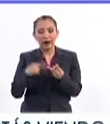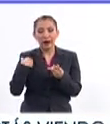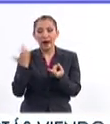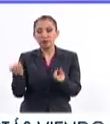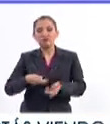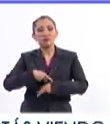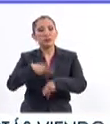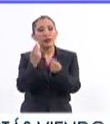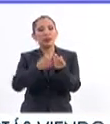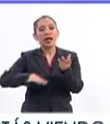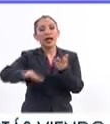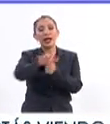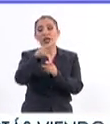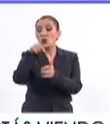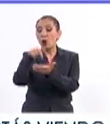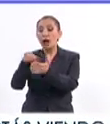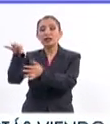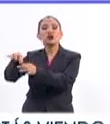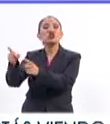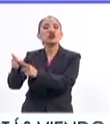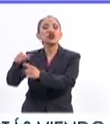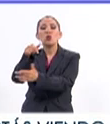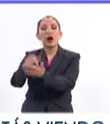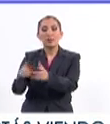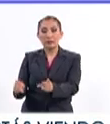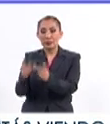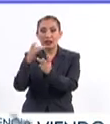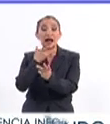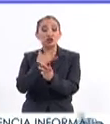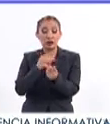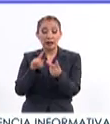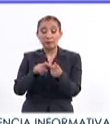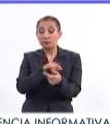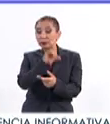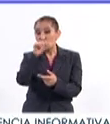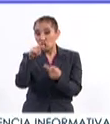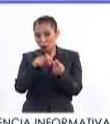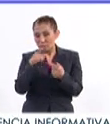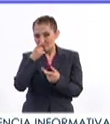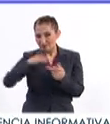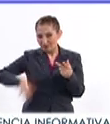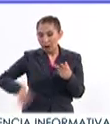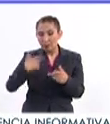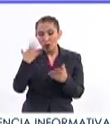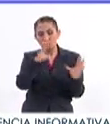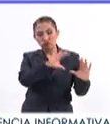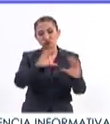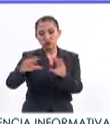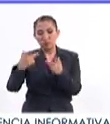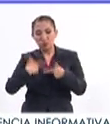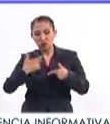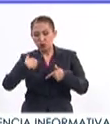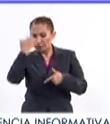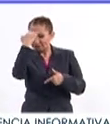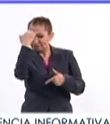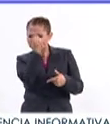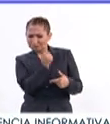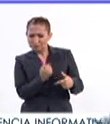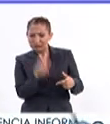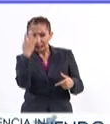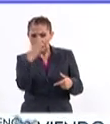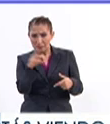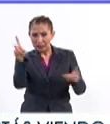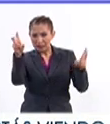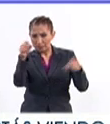la distribución y el punto de venta final de gasolina. Y el segundo, pues, como lo comento, preparar recurso humano de alta especialidad